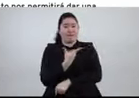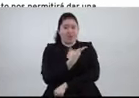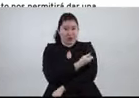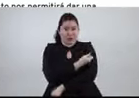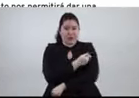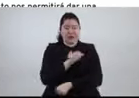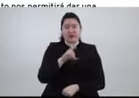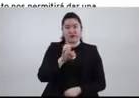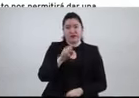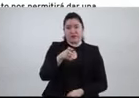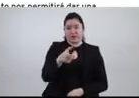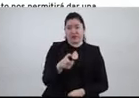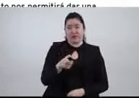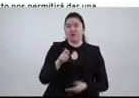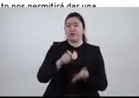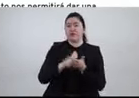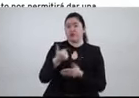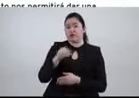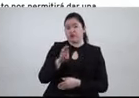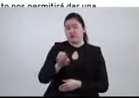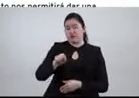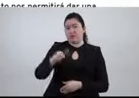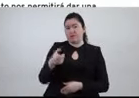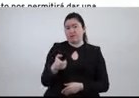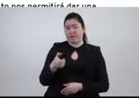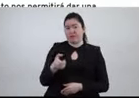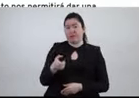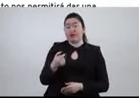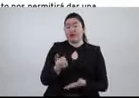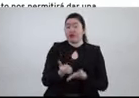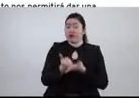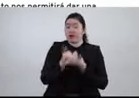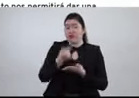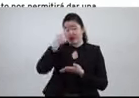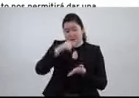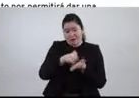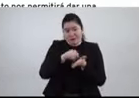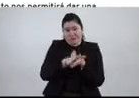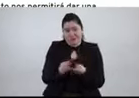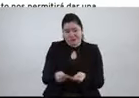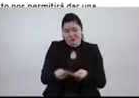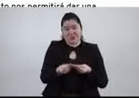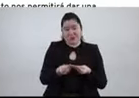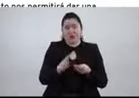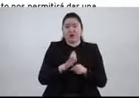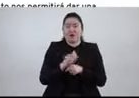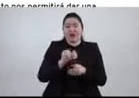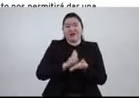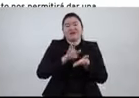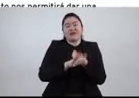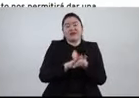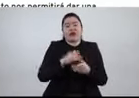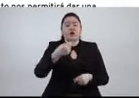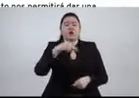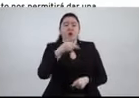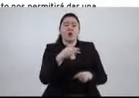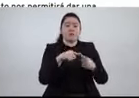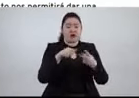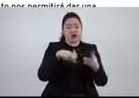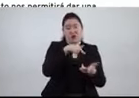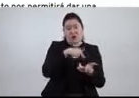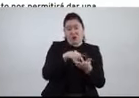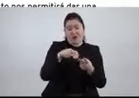vacunacion.cdmx.gob.mx y descargar e imprimir, en caso de ser posible, nos ayuda mucho, su cita de vacunación, que va a incluir su nombre, su sede de vacunación, su día y